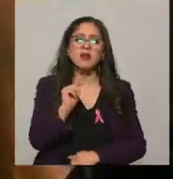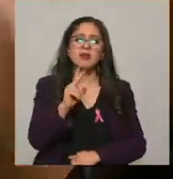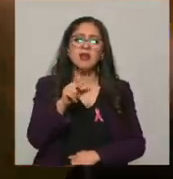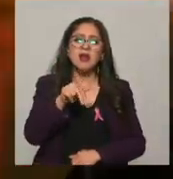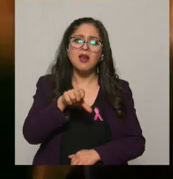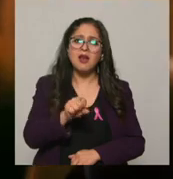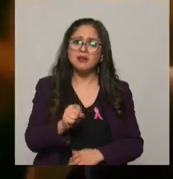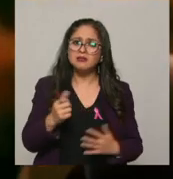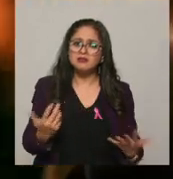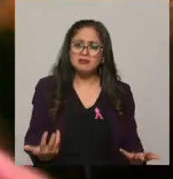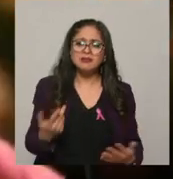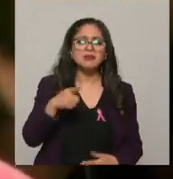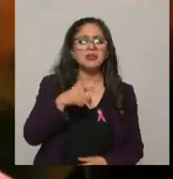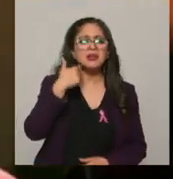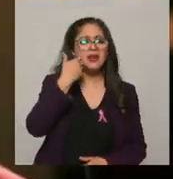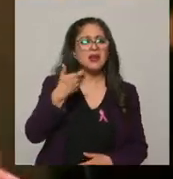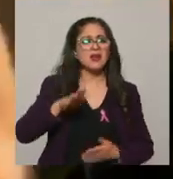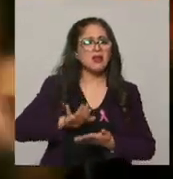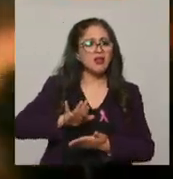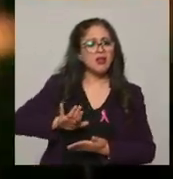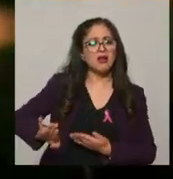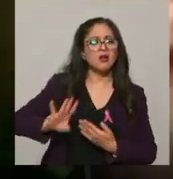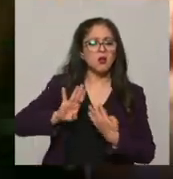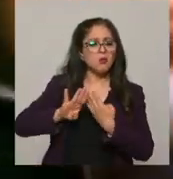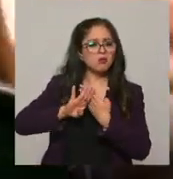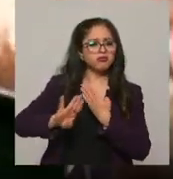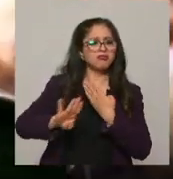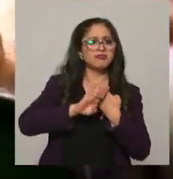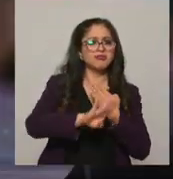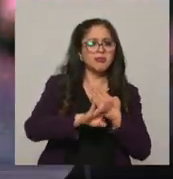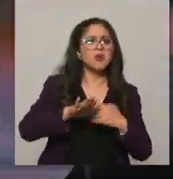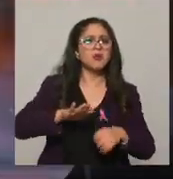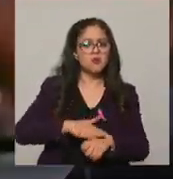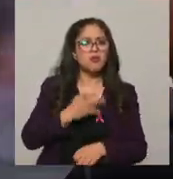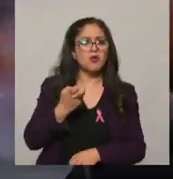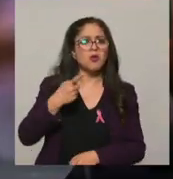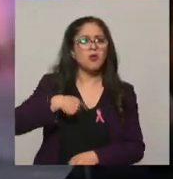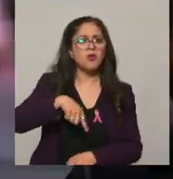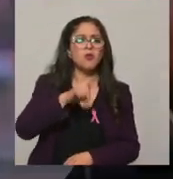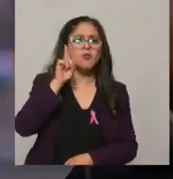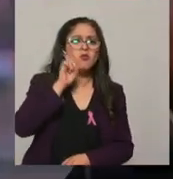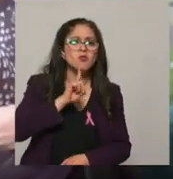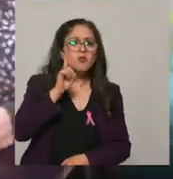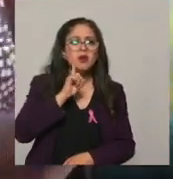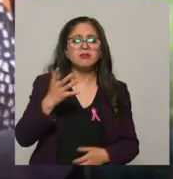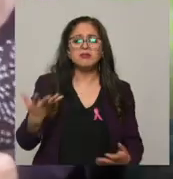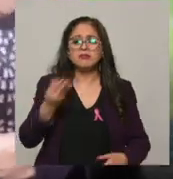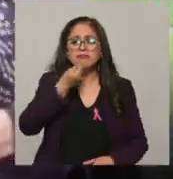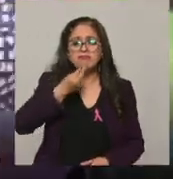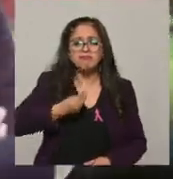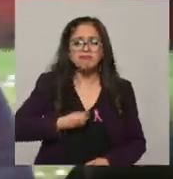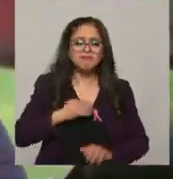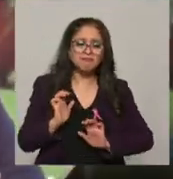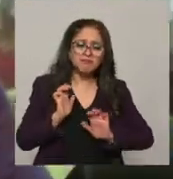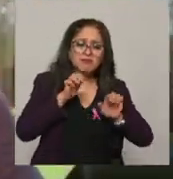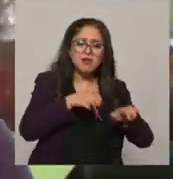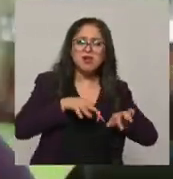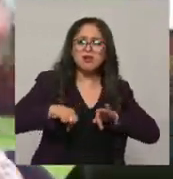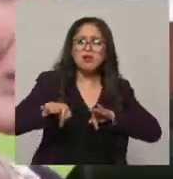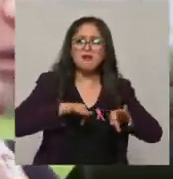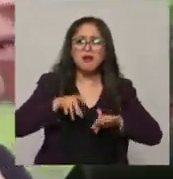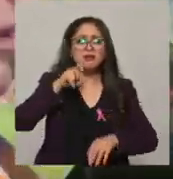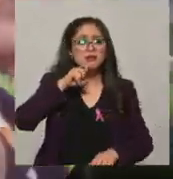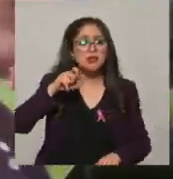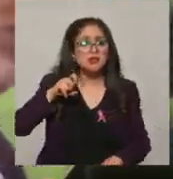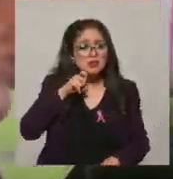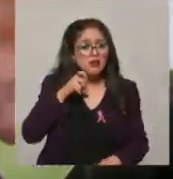dejar en esta especie de precarización que hace que muchas de nosotras tengamos que pasar por trabajo sexual, donde somos 1000